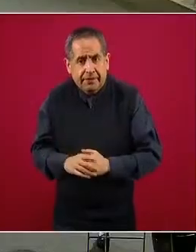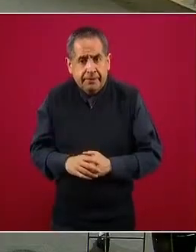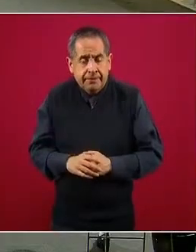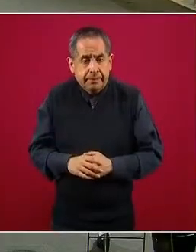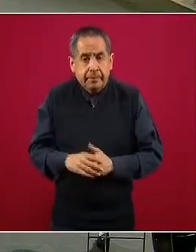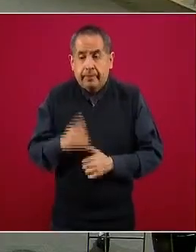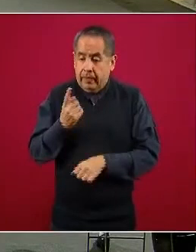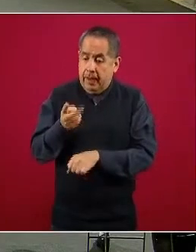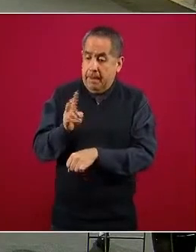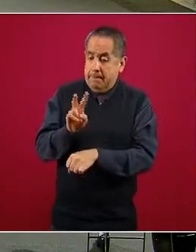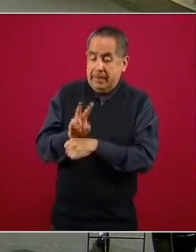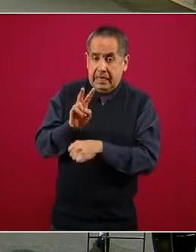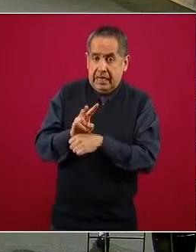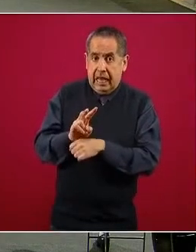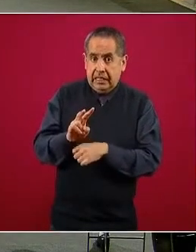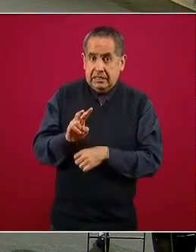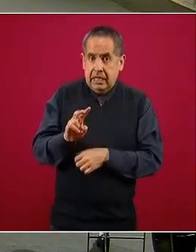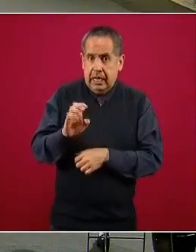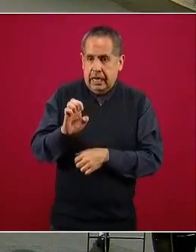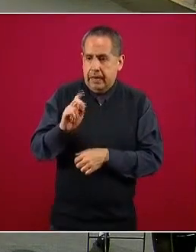La vigilancia epidemiológica,